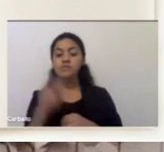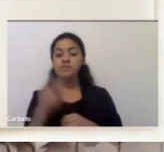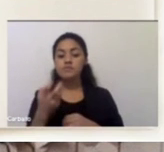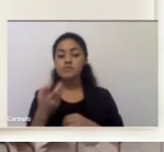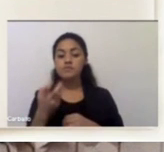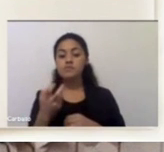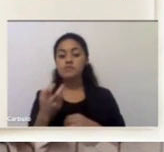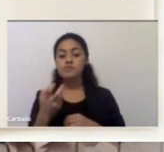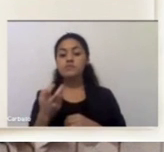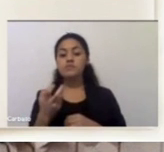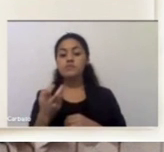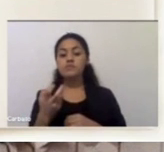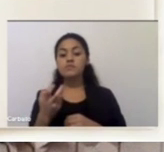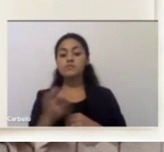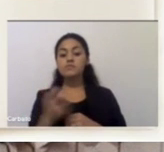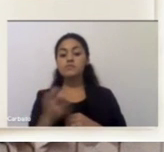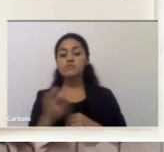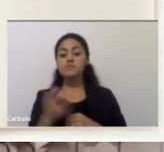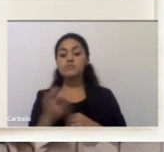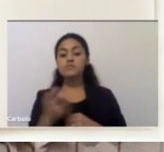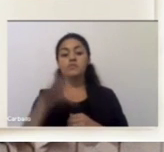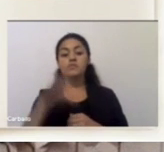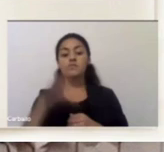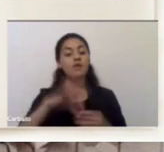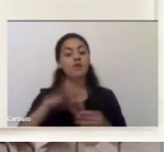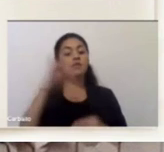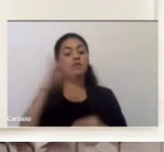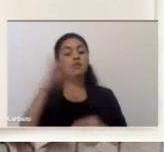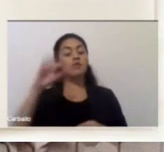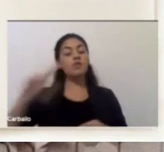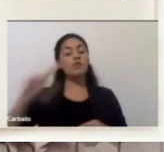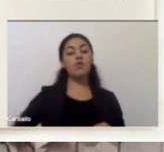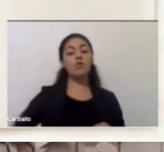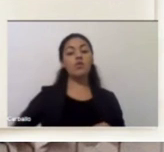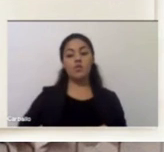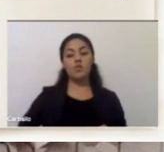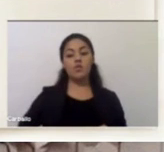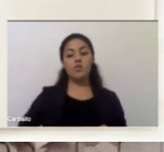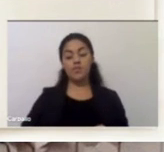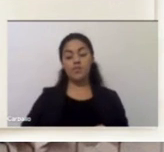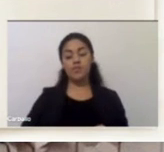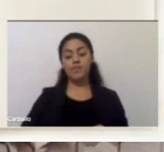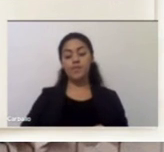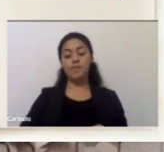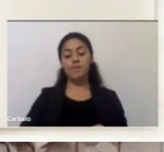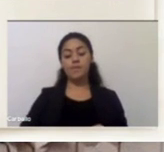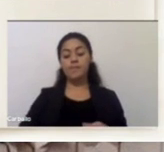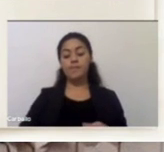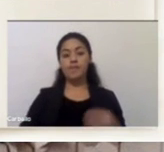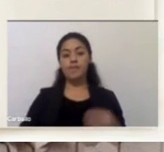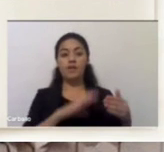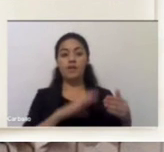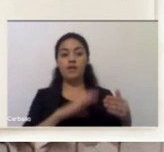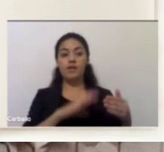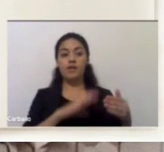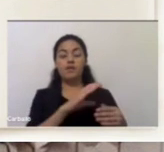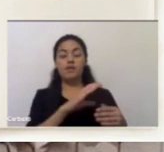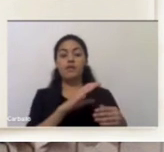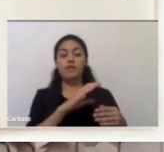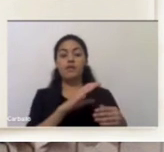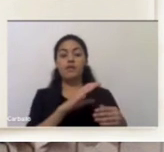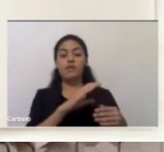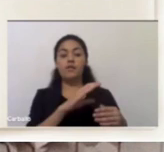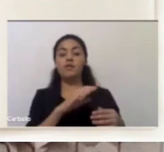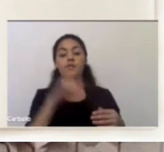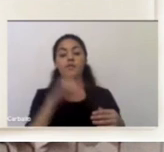términos apuntados en el apartado de efectos de la presente sentencia. Tercero, se declara la validez de la elección de la gobernatura.